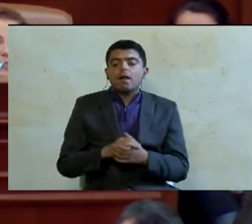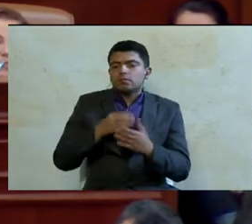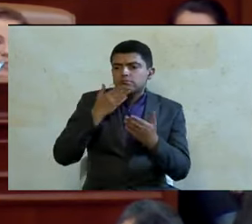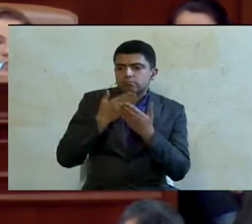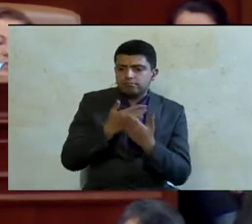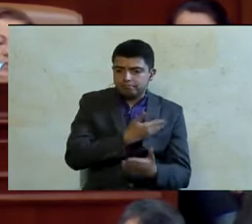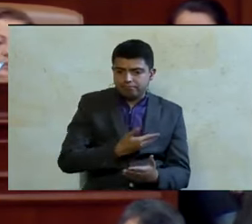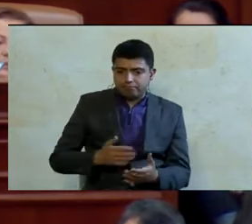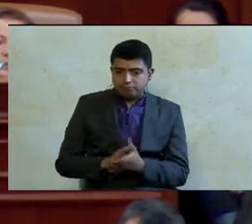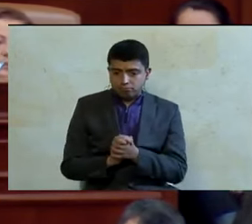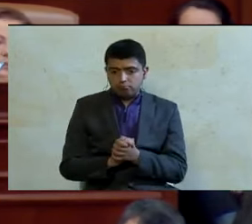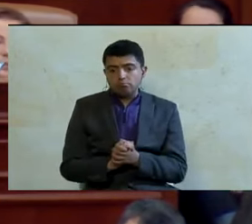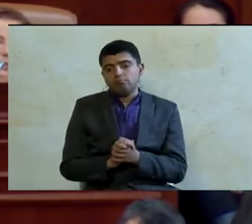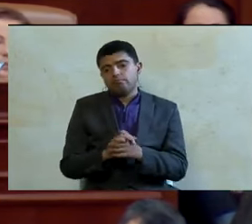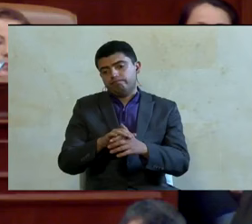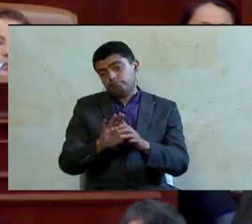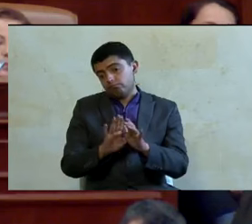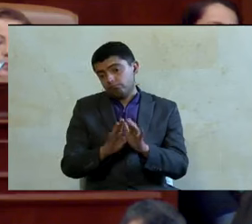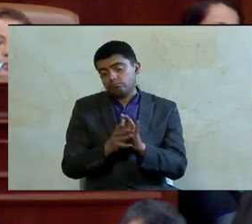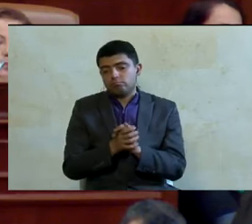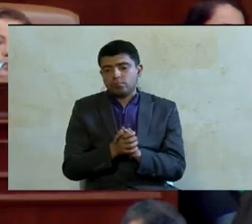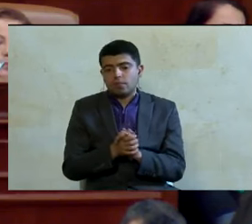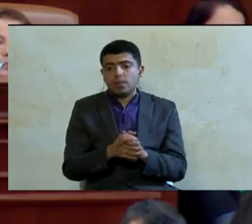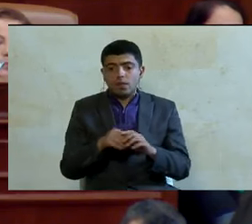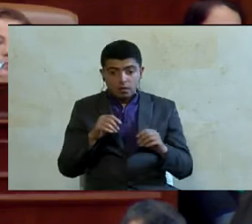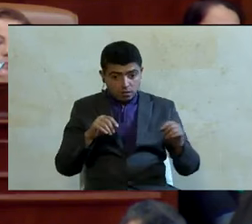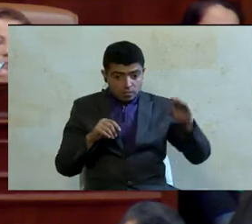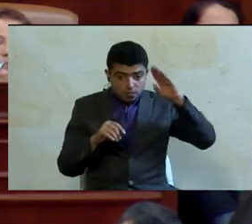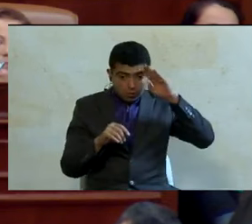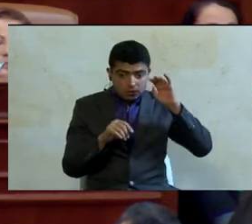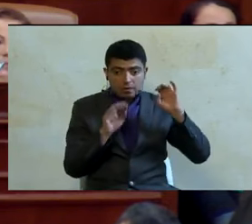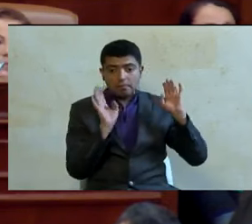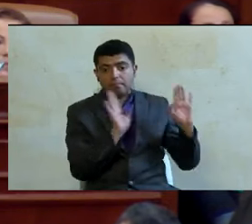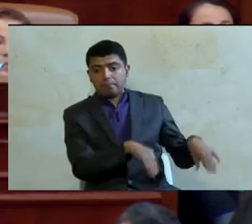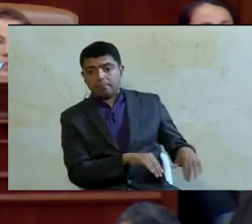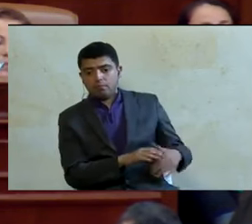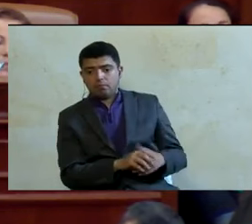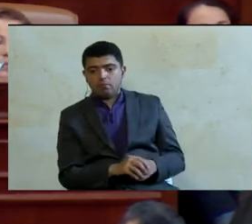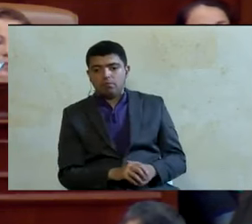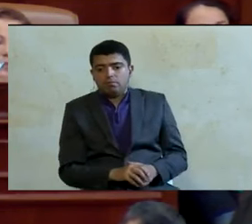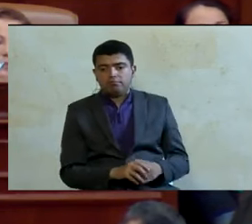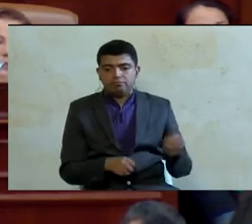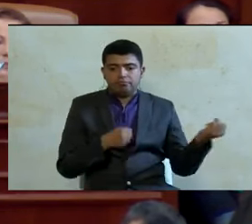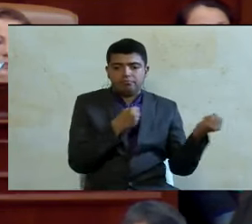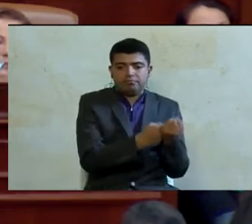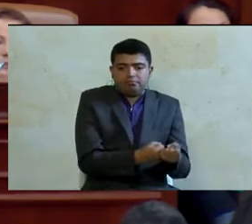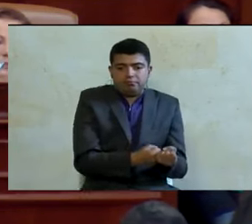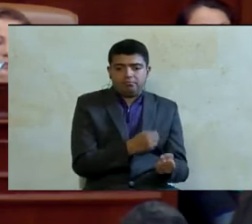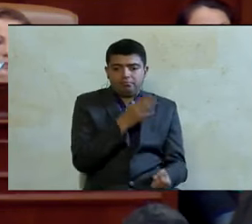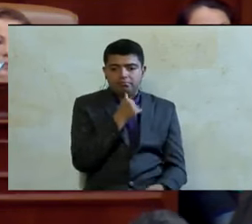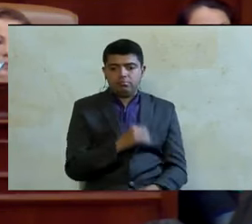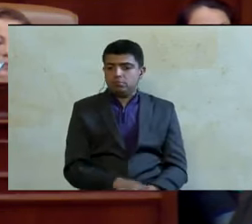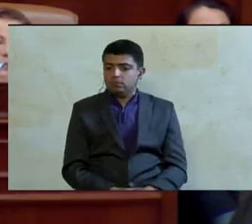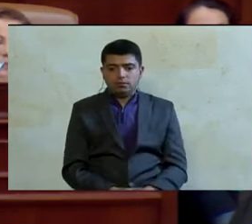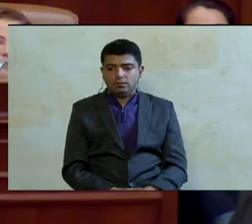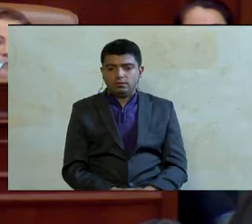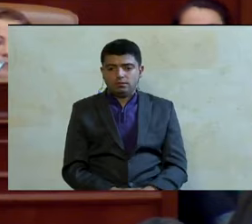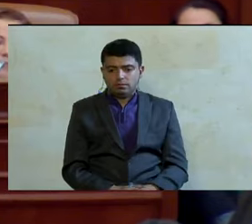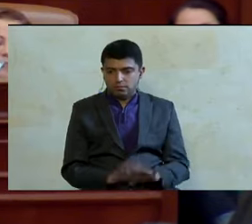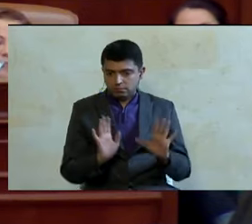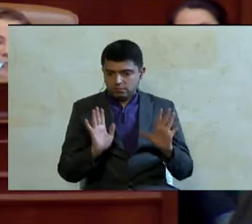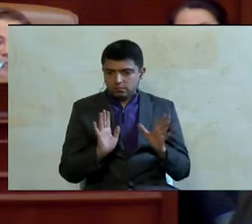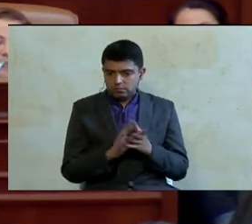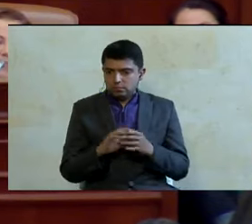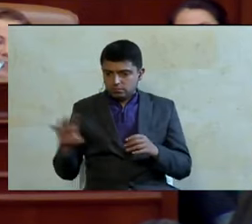que nadie se opone a ayudar y a defender la policía pero yo si quiero señor